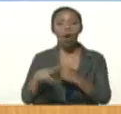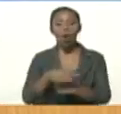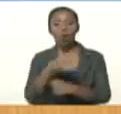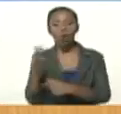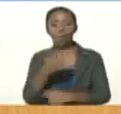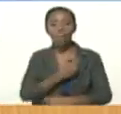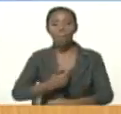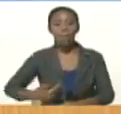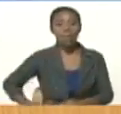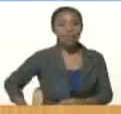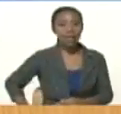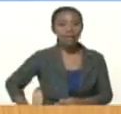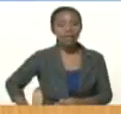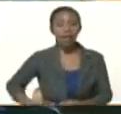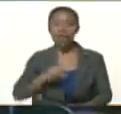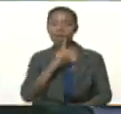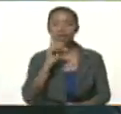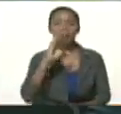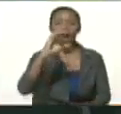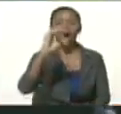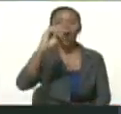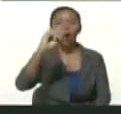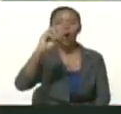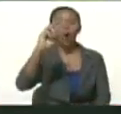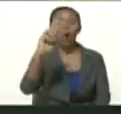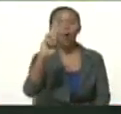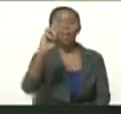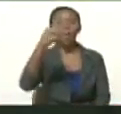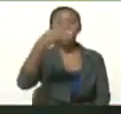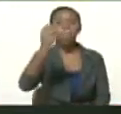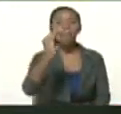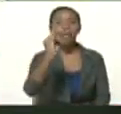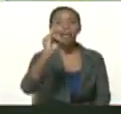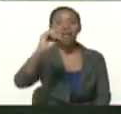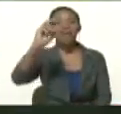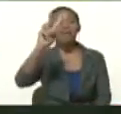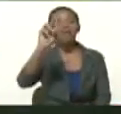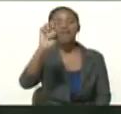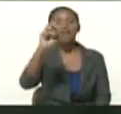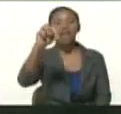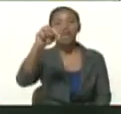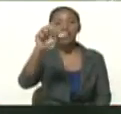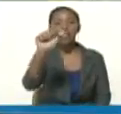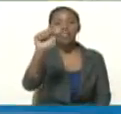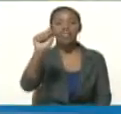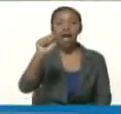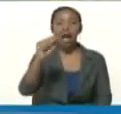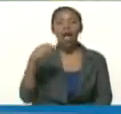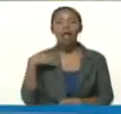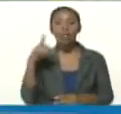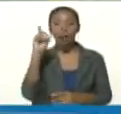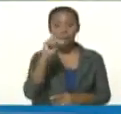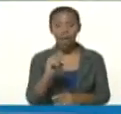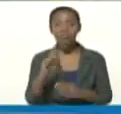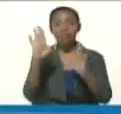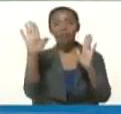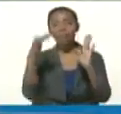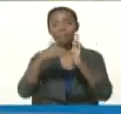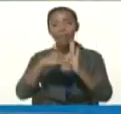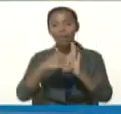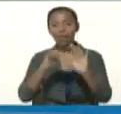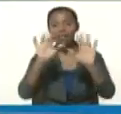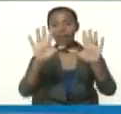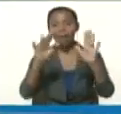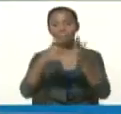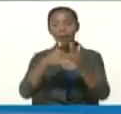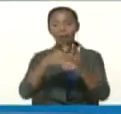de Corpivensa. 10.000 petro para la recuperación y activación de las líneas de producción de